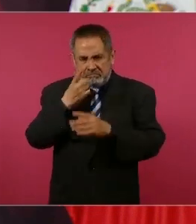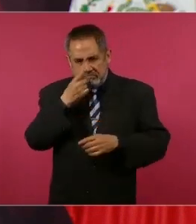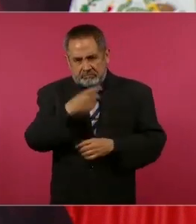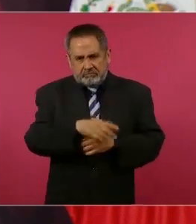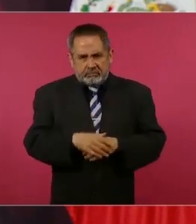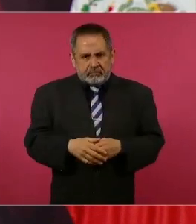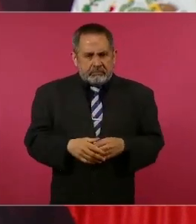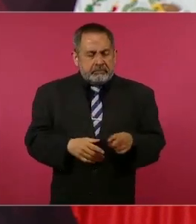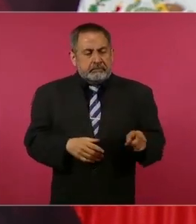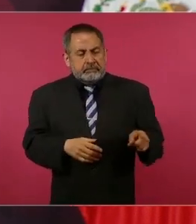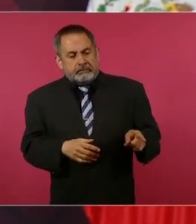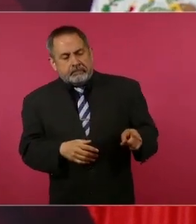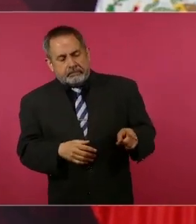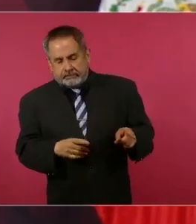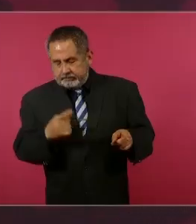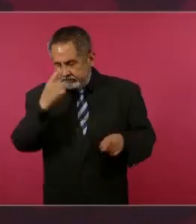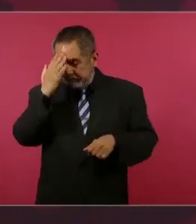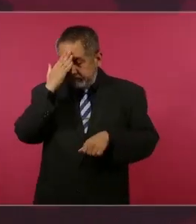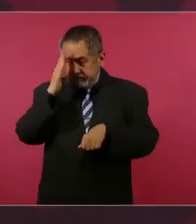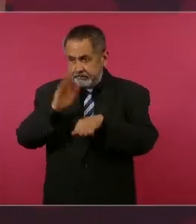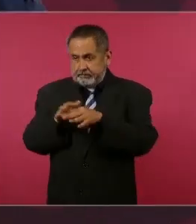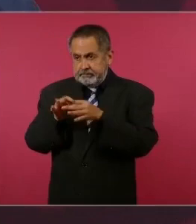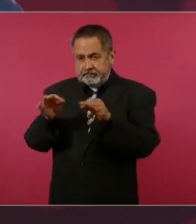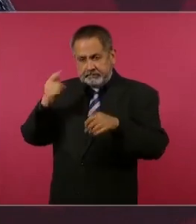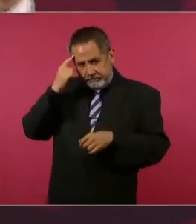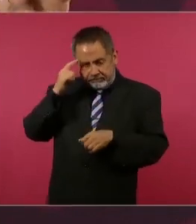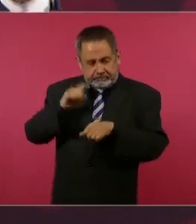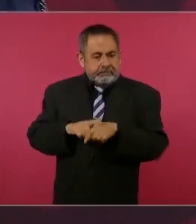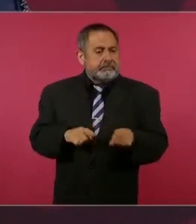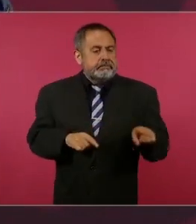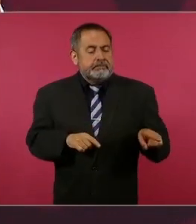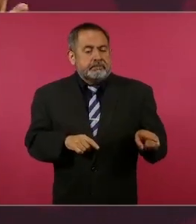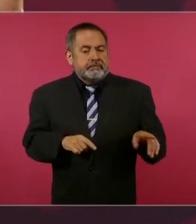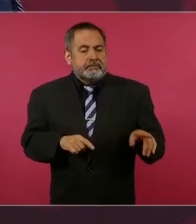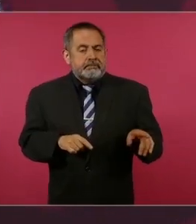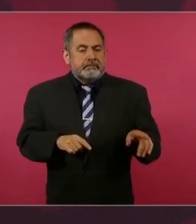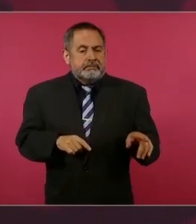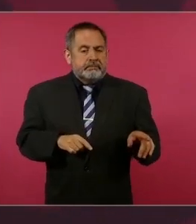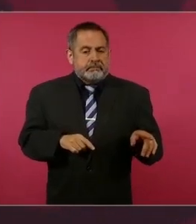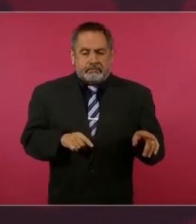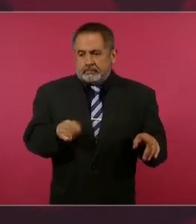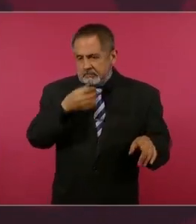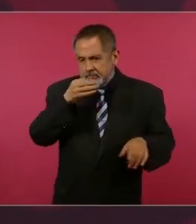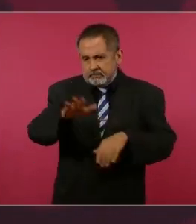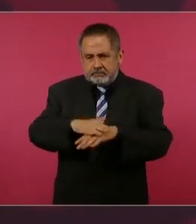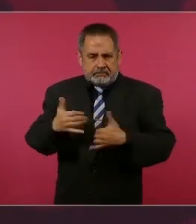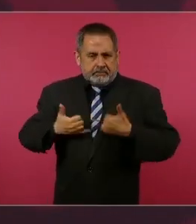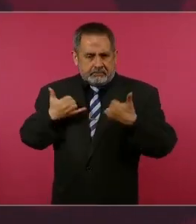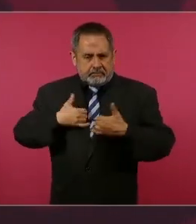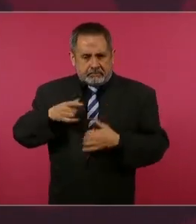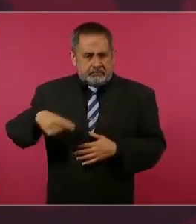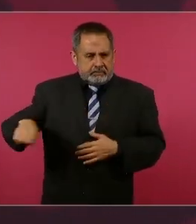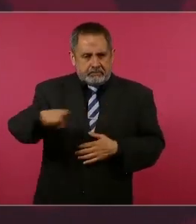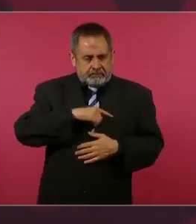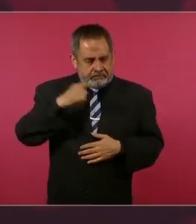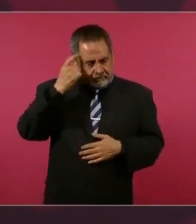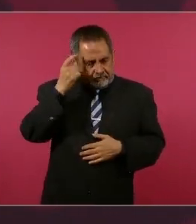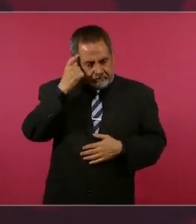que hay que tenerla presente, sobre todo para los jóvenes,